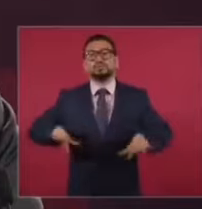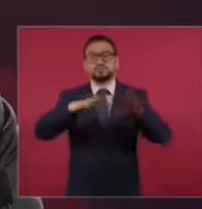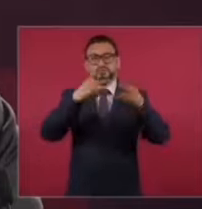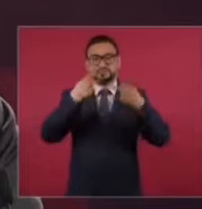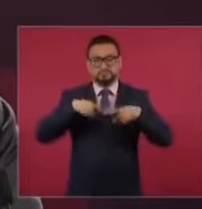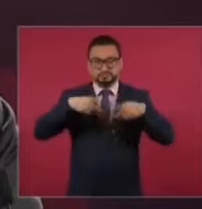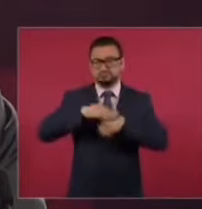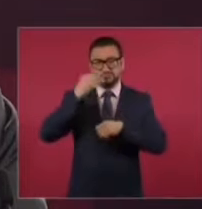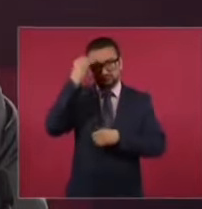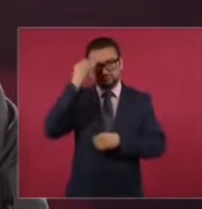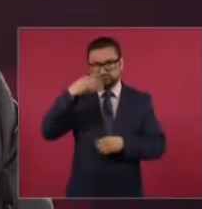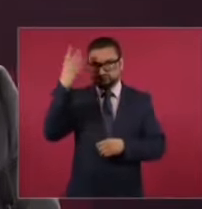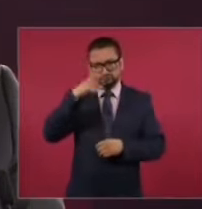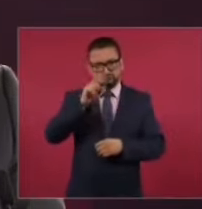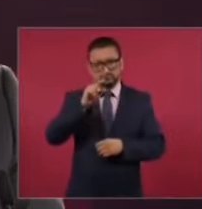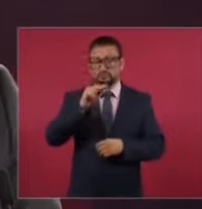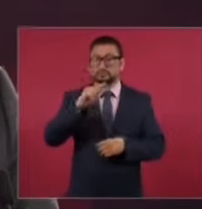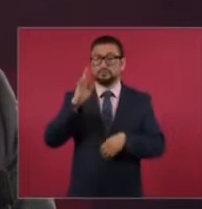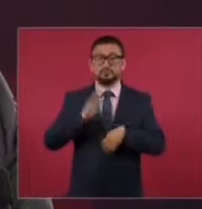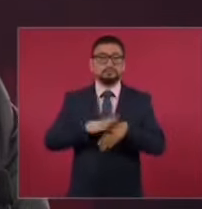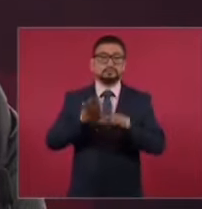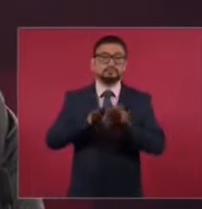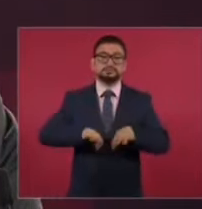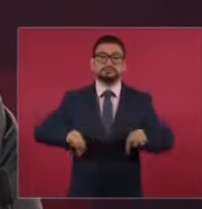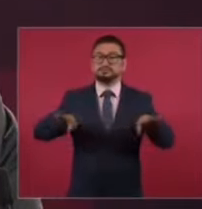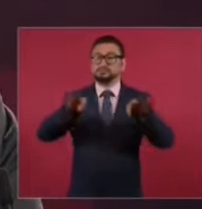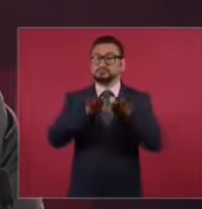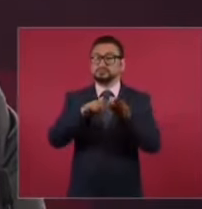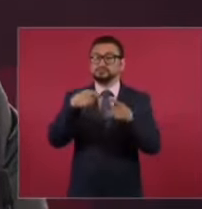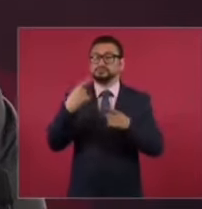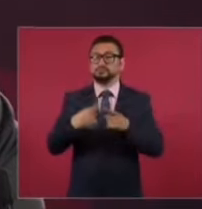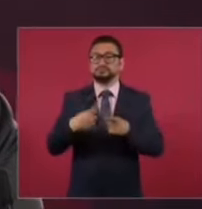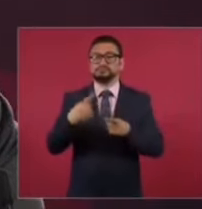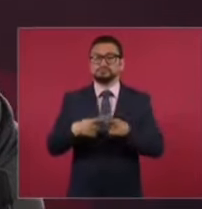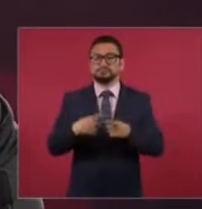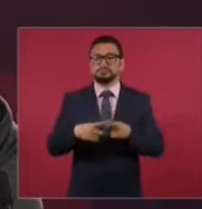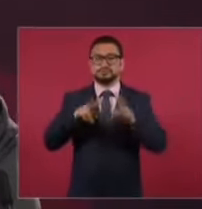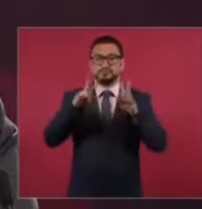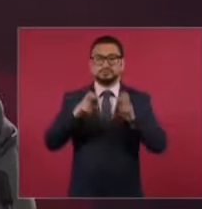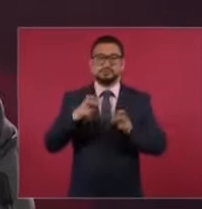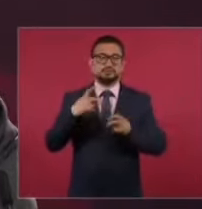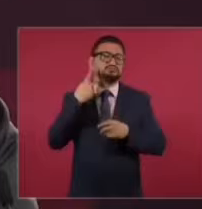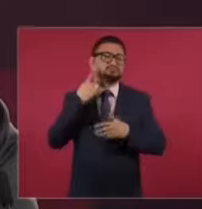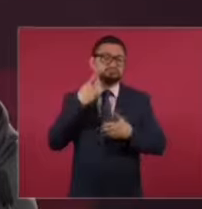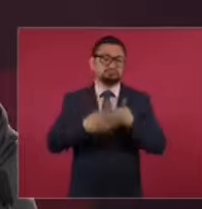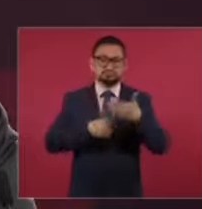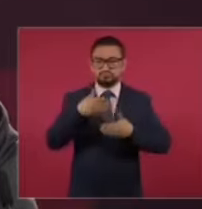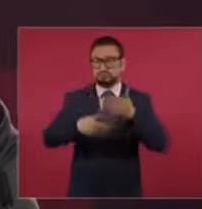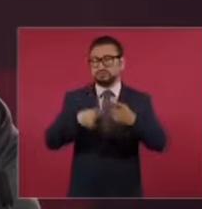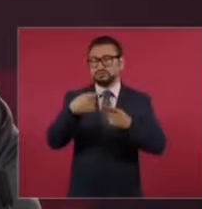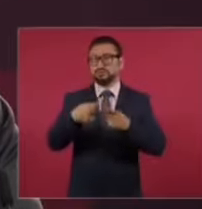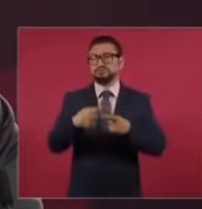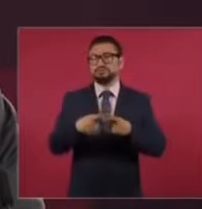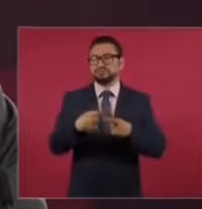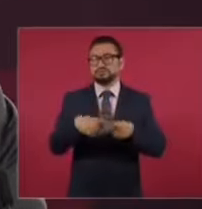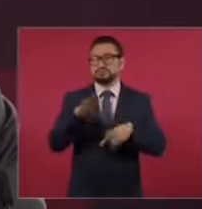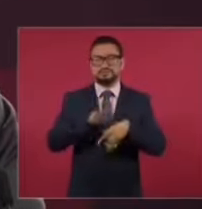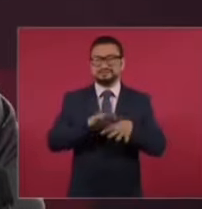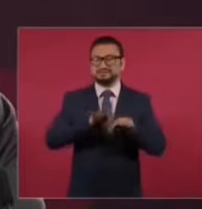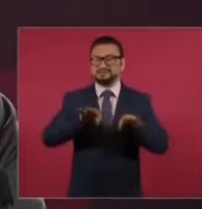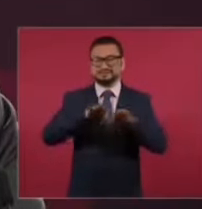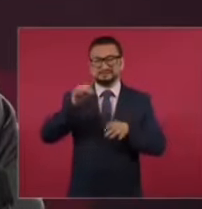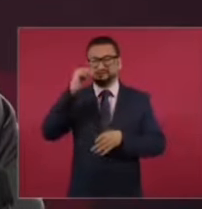durante la administración, durante el gobierno del presidente Andrés Manuel López Obrador? ¿Por qué? Porque no escuchaban a la